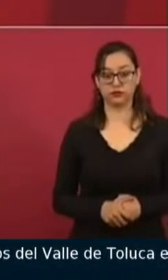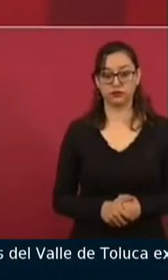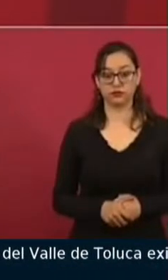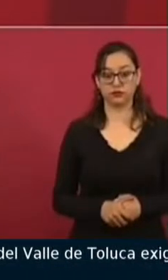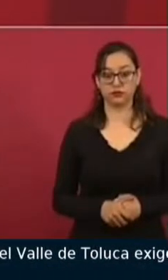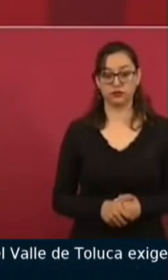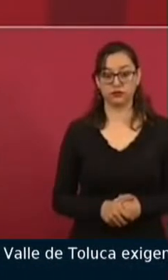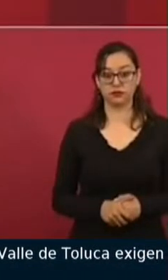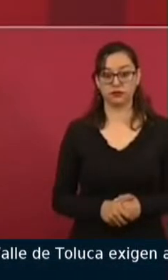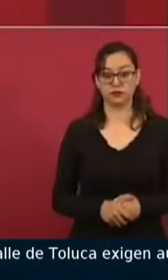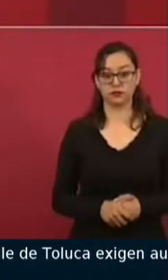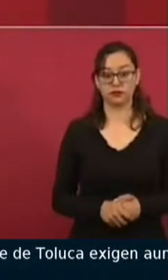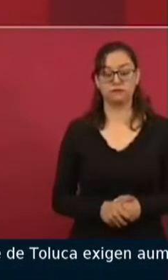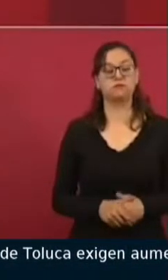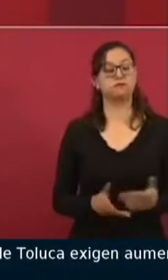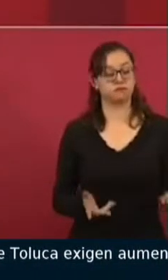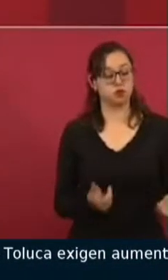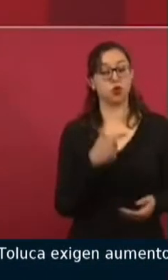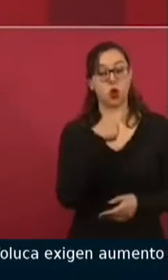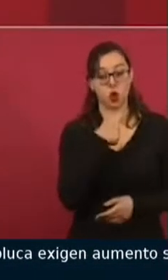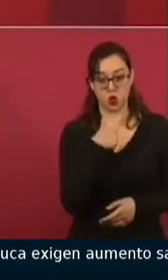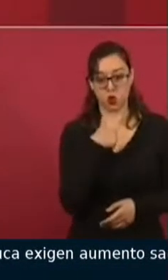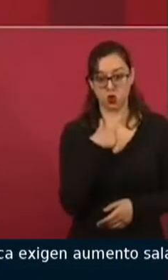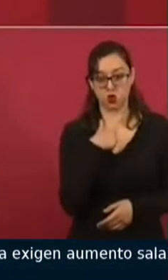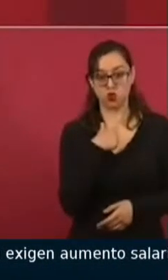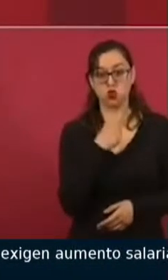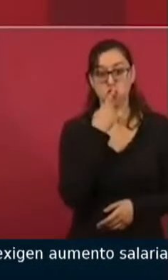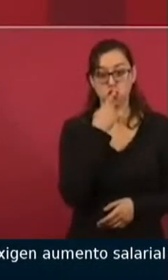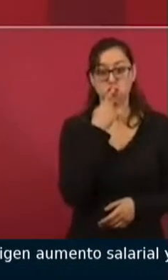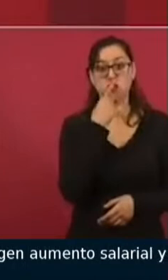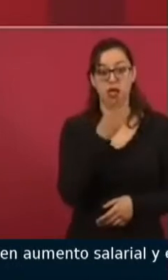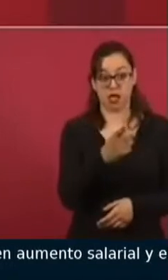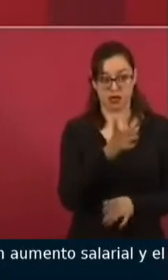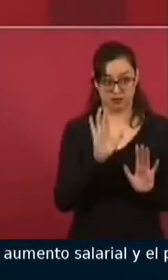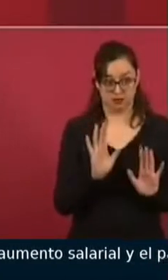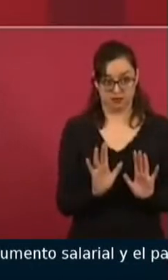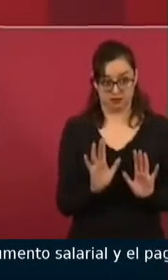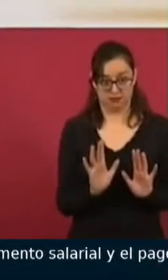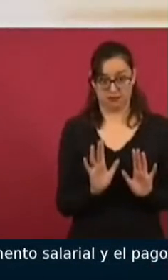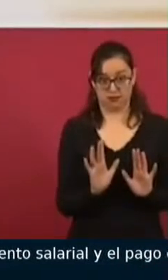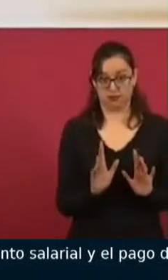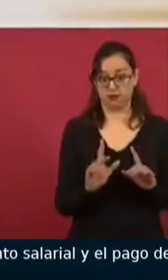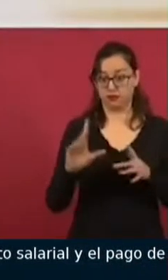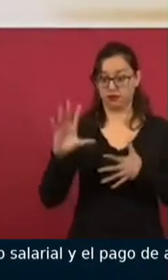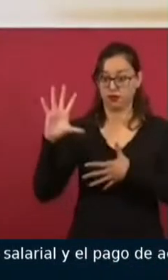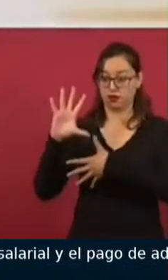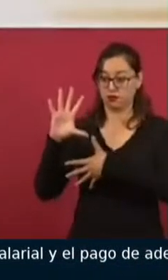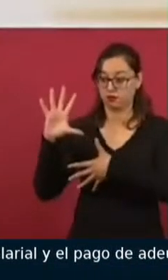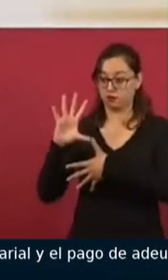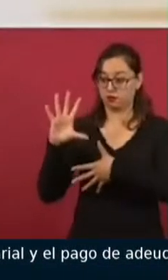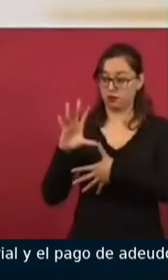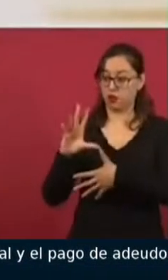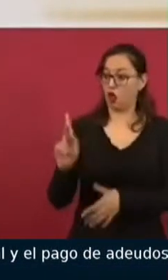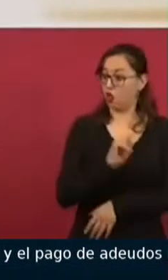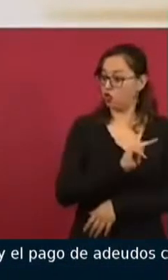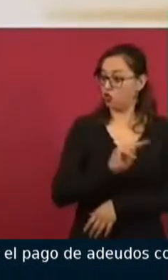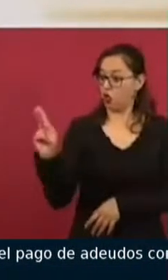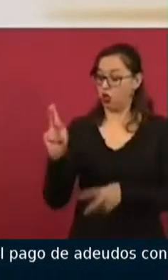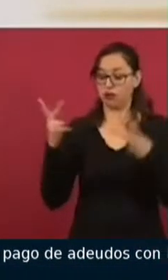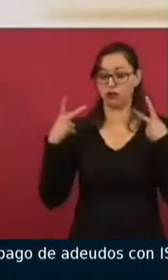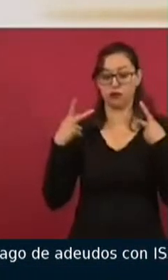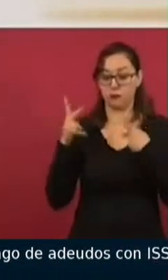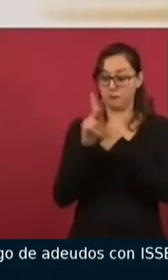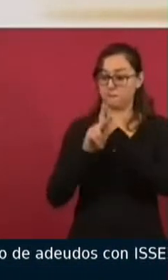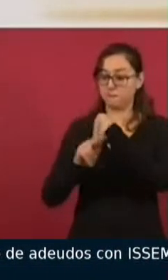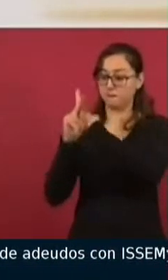tiempos electorales de eeuu oa lo que convenga o deja de convenir al partido demócrata o el